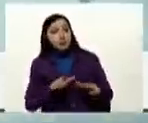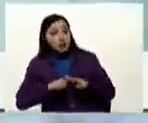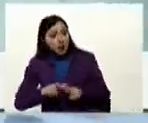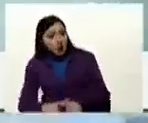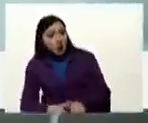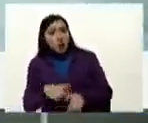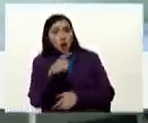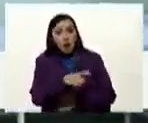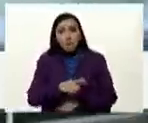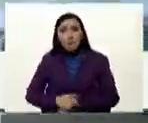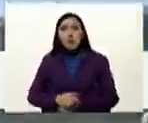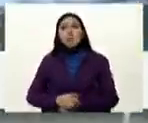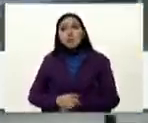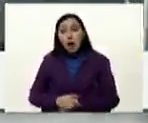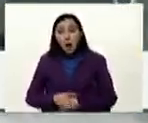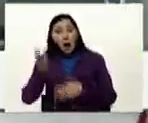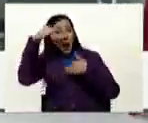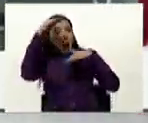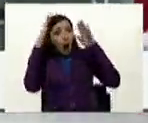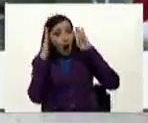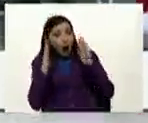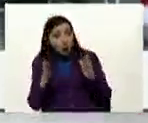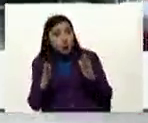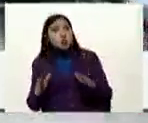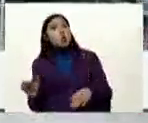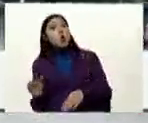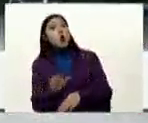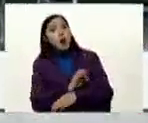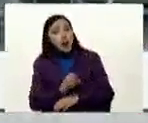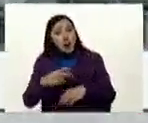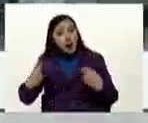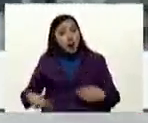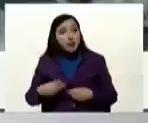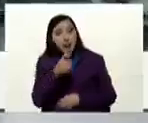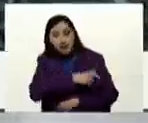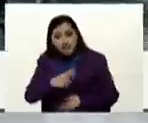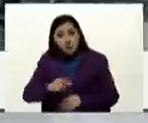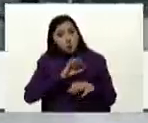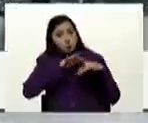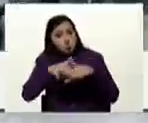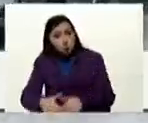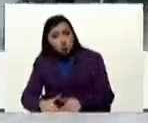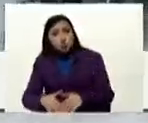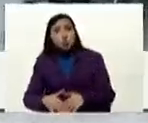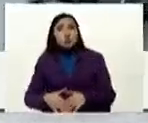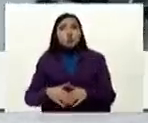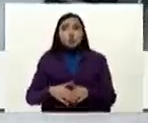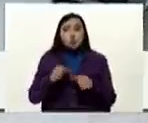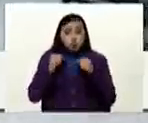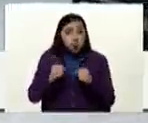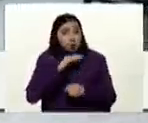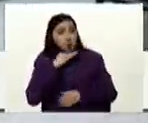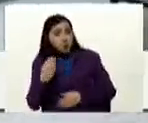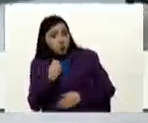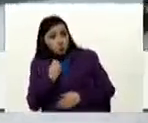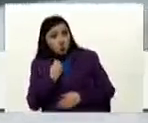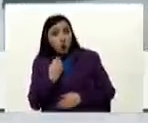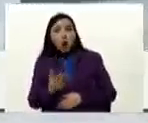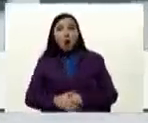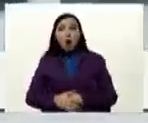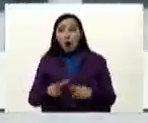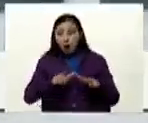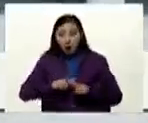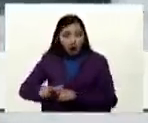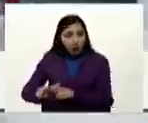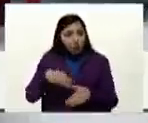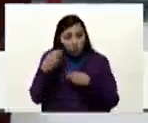choque, presidente, es un área de atención inmediata a los pacientes que llegan a nuestra institución en delicadas condiciones y además de eso es el área donde se